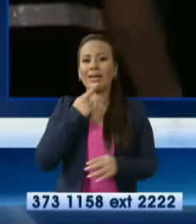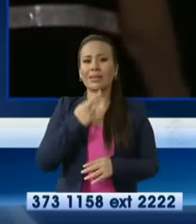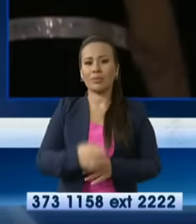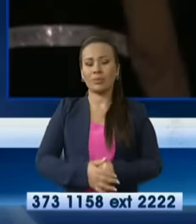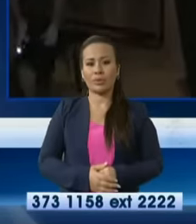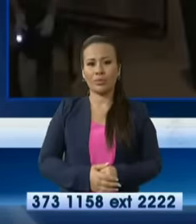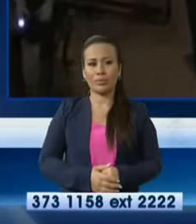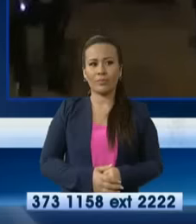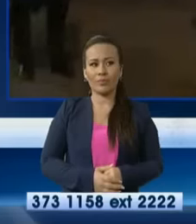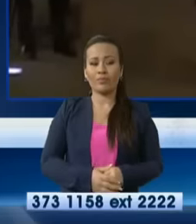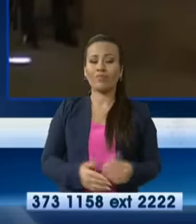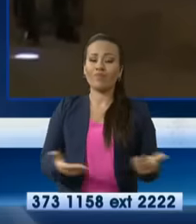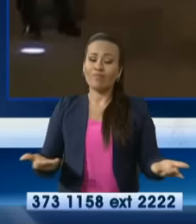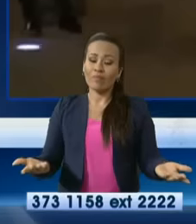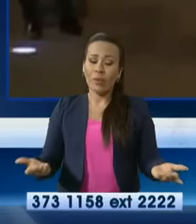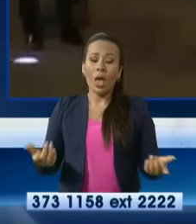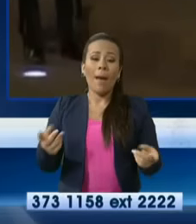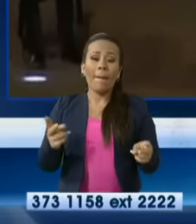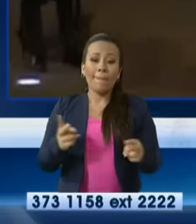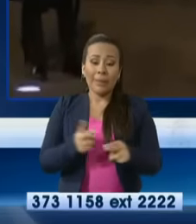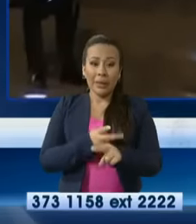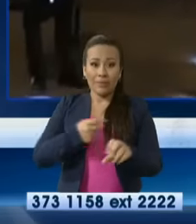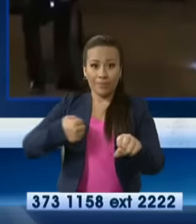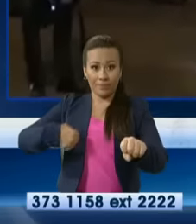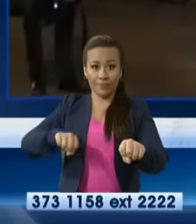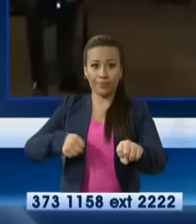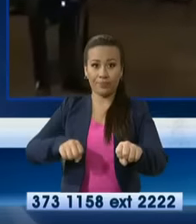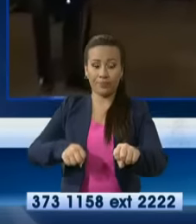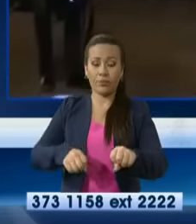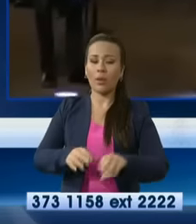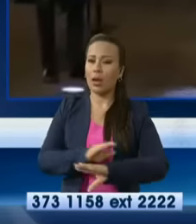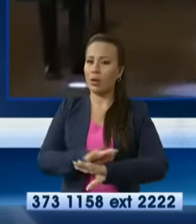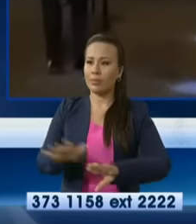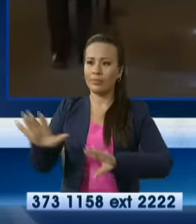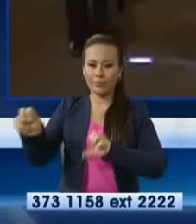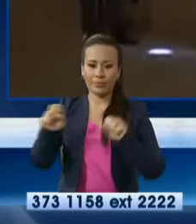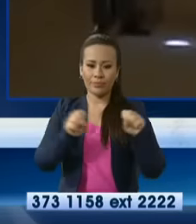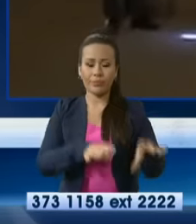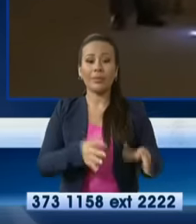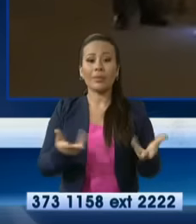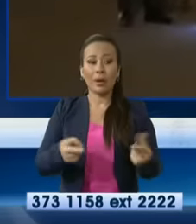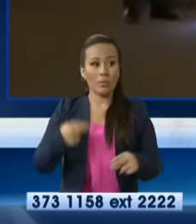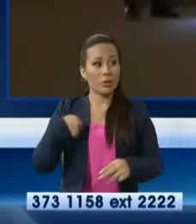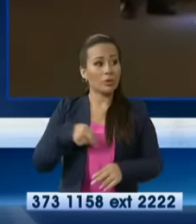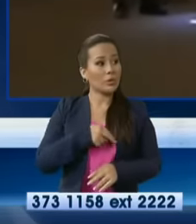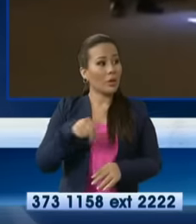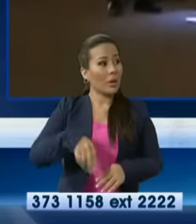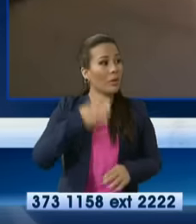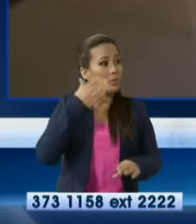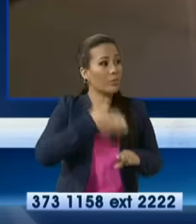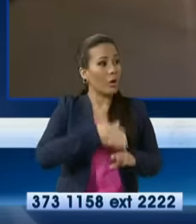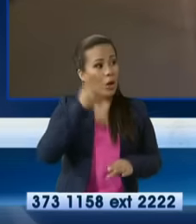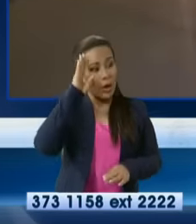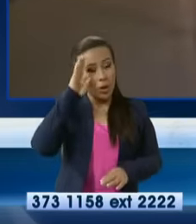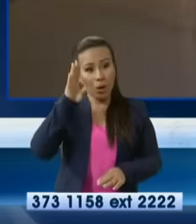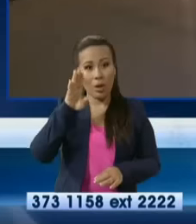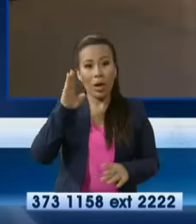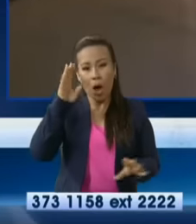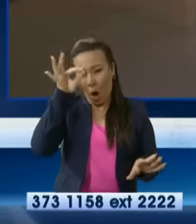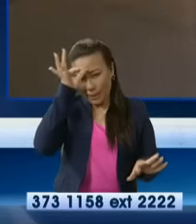a detenidos, pero sí de la moto sospechosa. También nos trasladamos al hospital, las tres personas serán dadas de